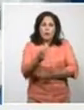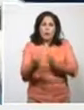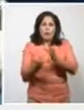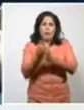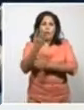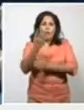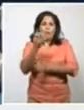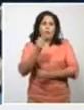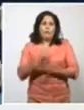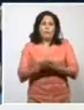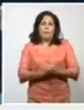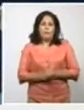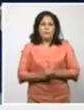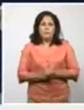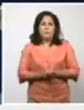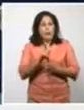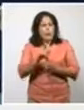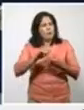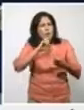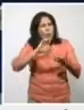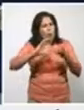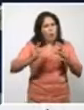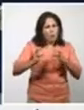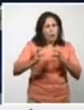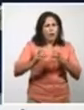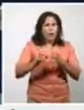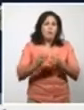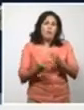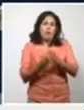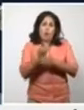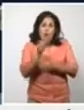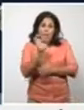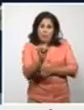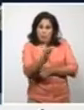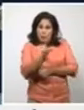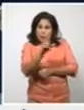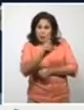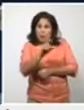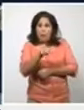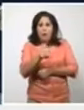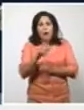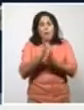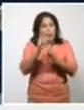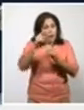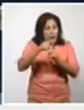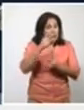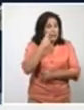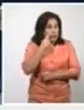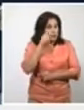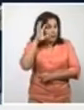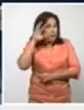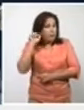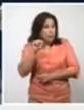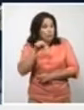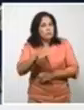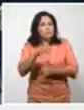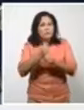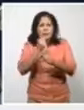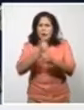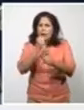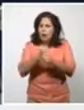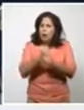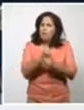Como ven, una complejidad en la provincia de Matanzas, que se trabaja